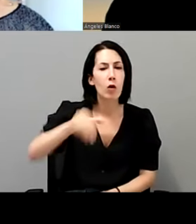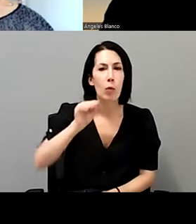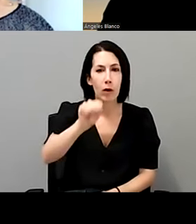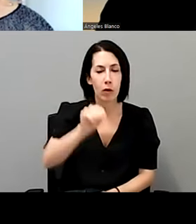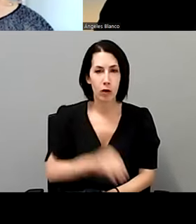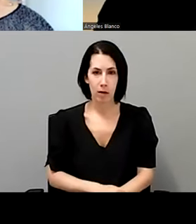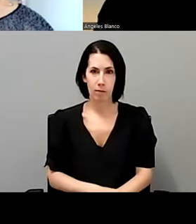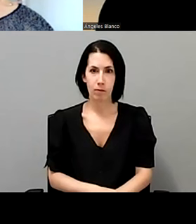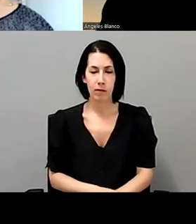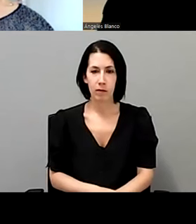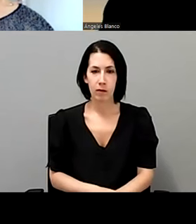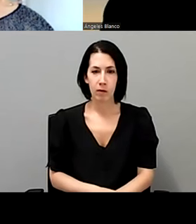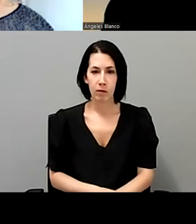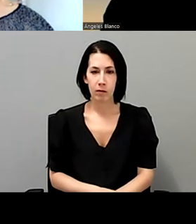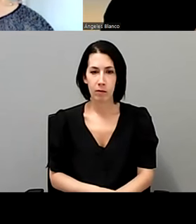tiene